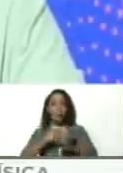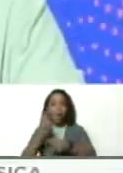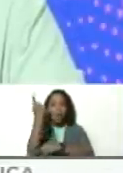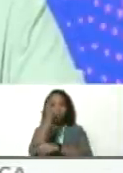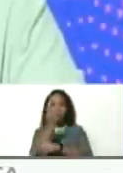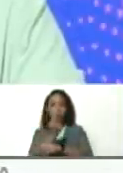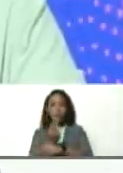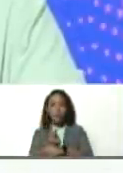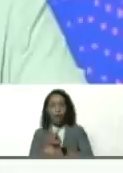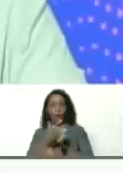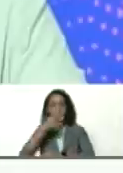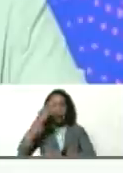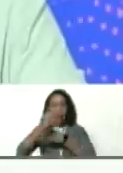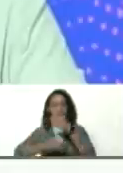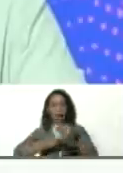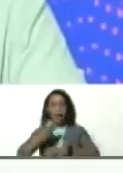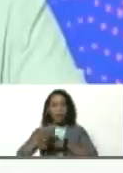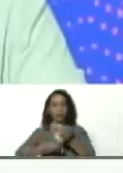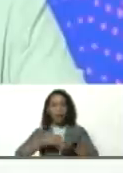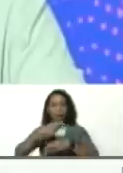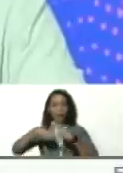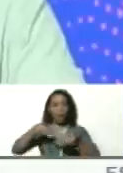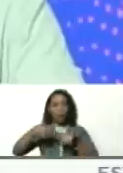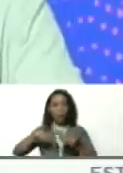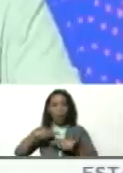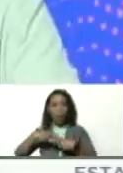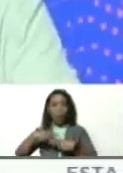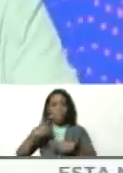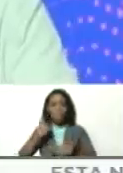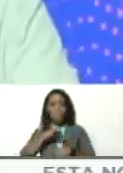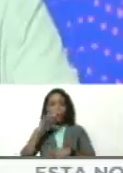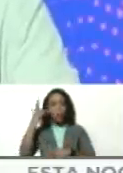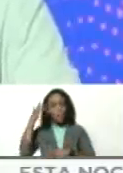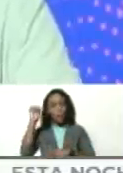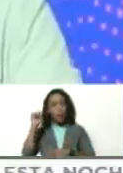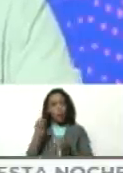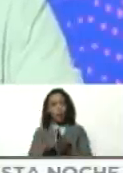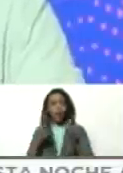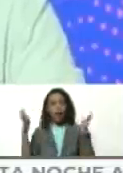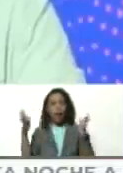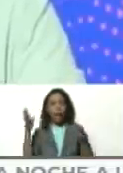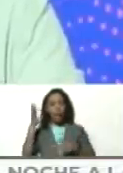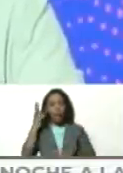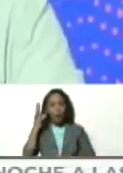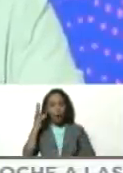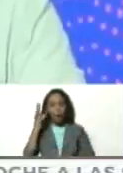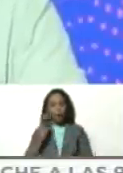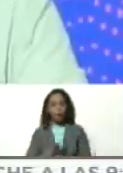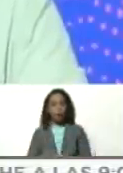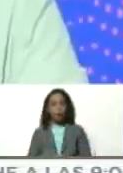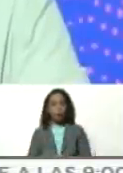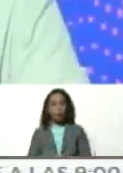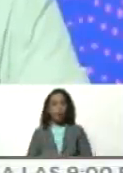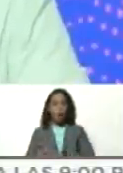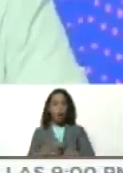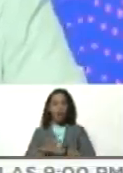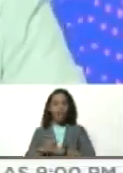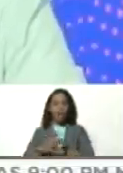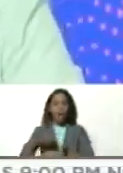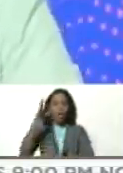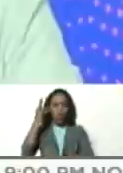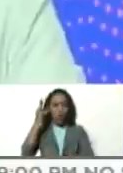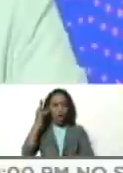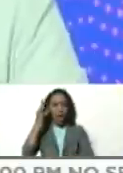diseñada y realizada en revolución por nuestra gran Lisette Hernández,